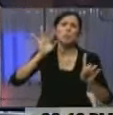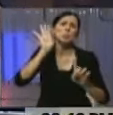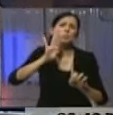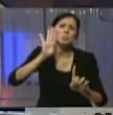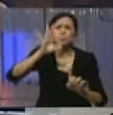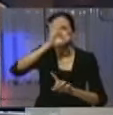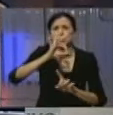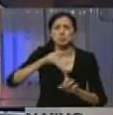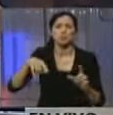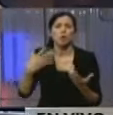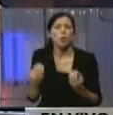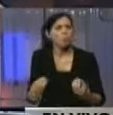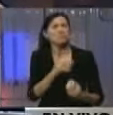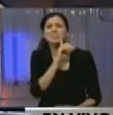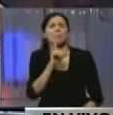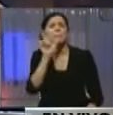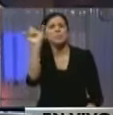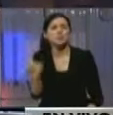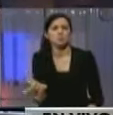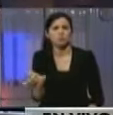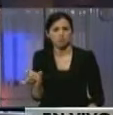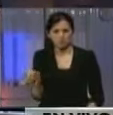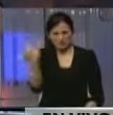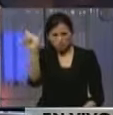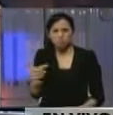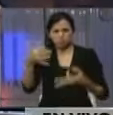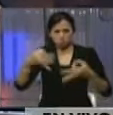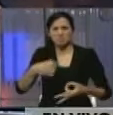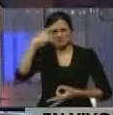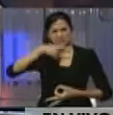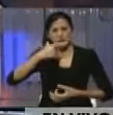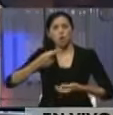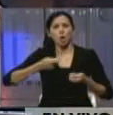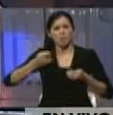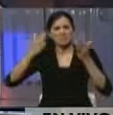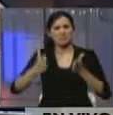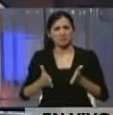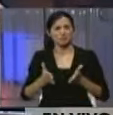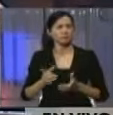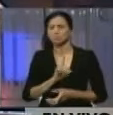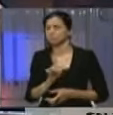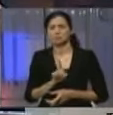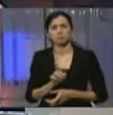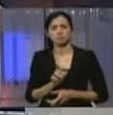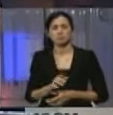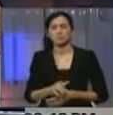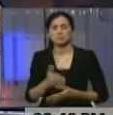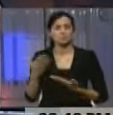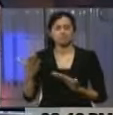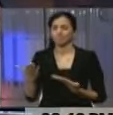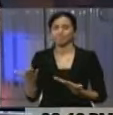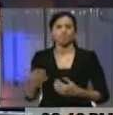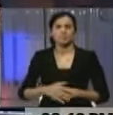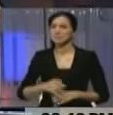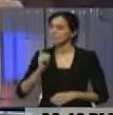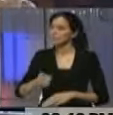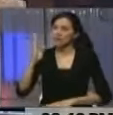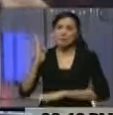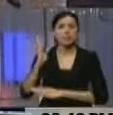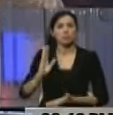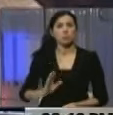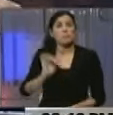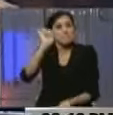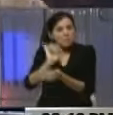así? Se puede llamar comerciante. ¿Ah? No tiene nombre. Tienen que pagarlo, ¿vale? Tienen que